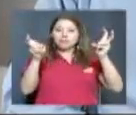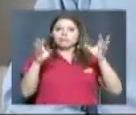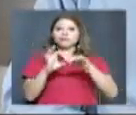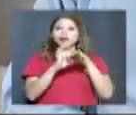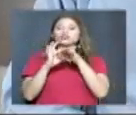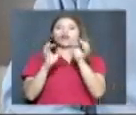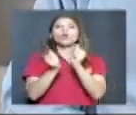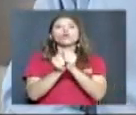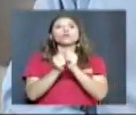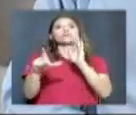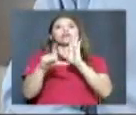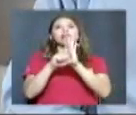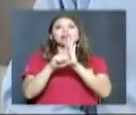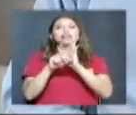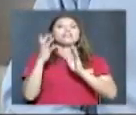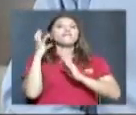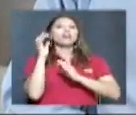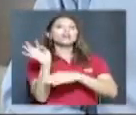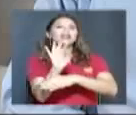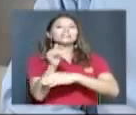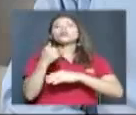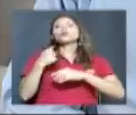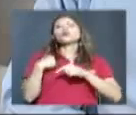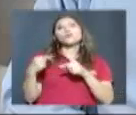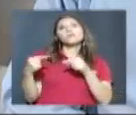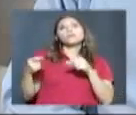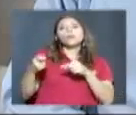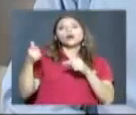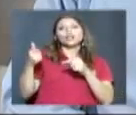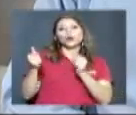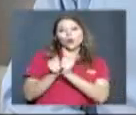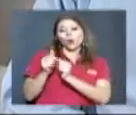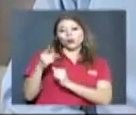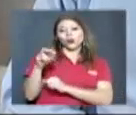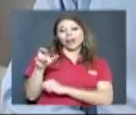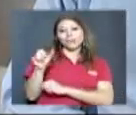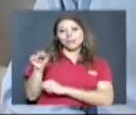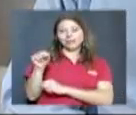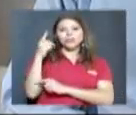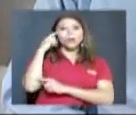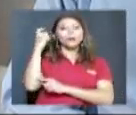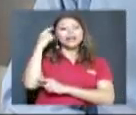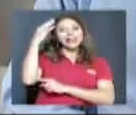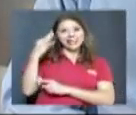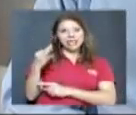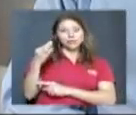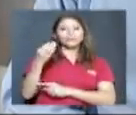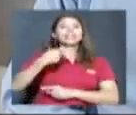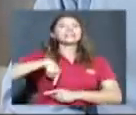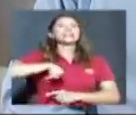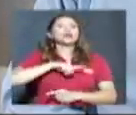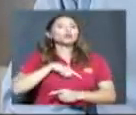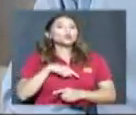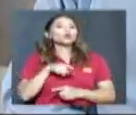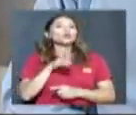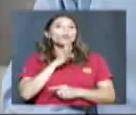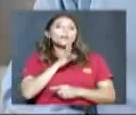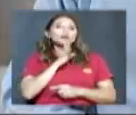de ley de radio y televisión. Yo discrepo un poco de don Germán en el sentido de que yo creo que si hubiéramos tocado el tema de la